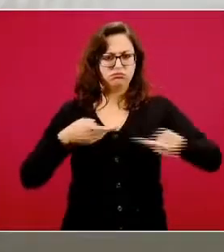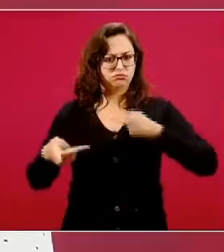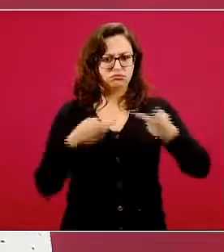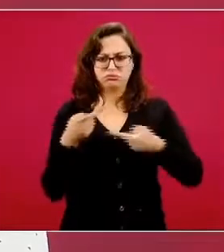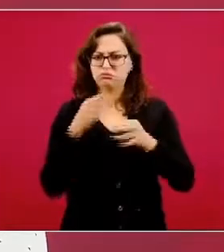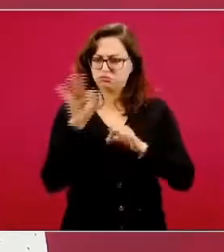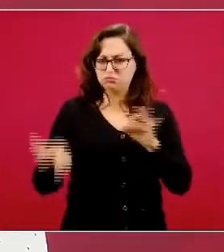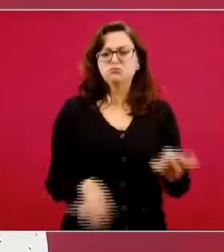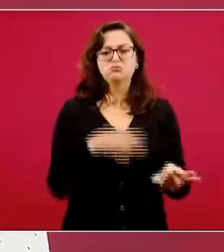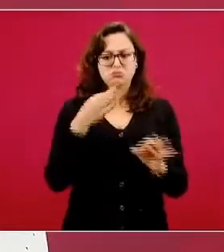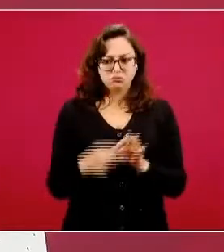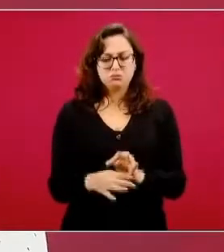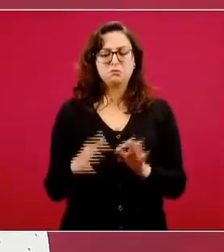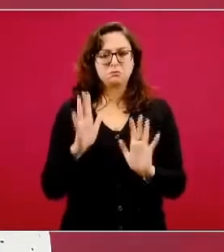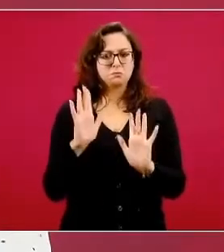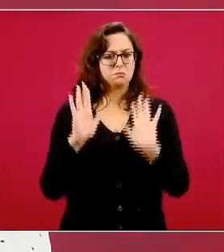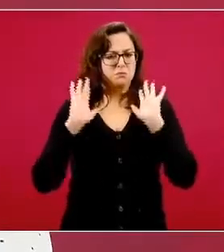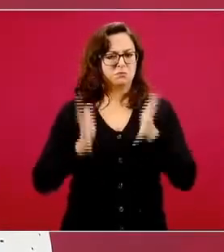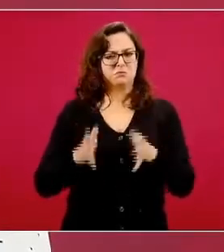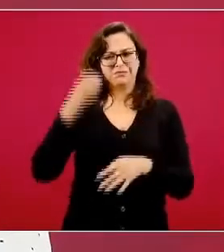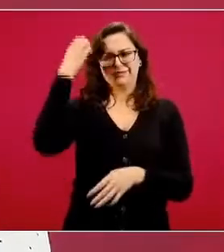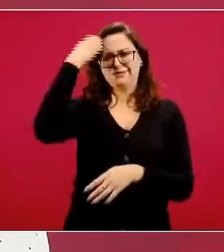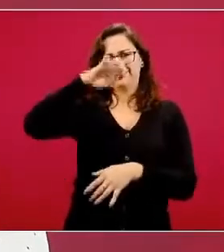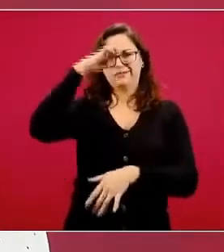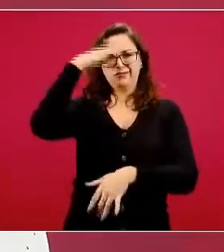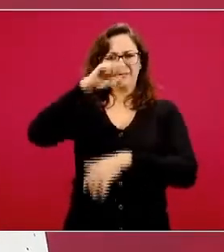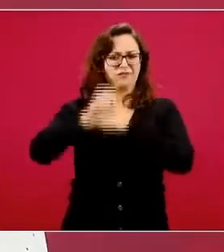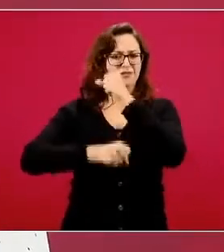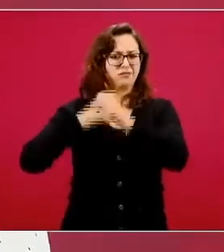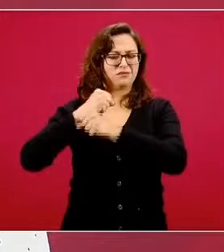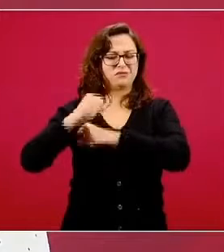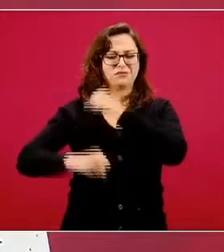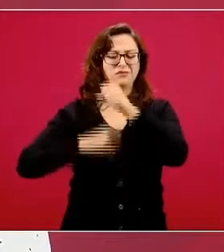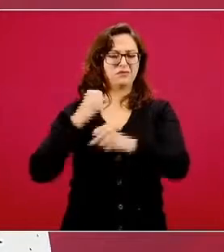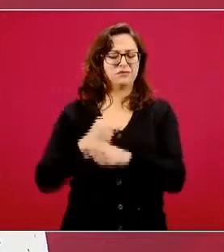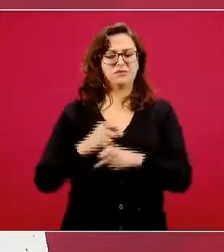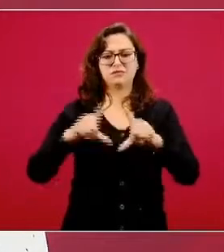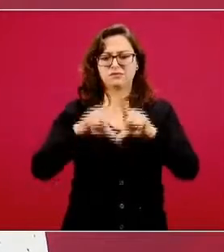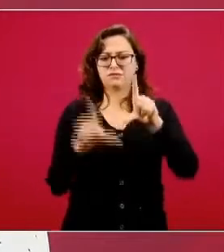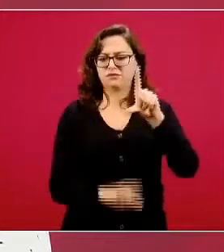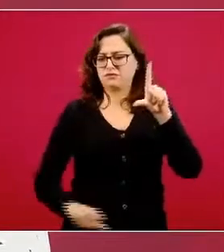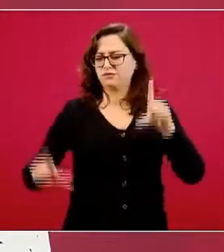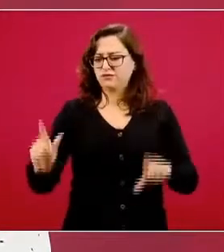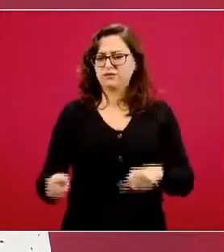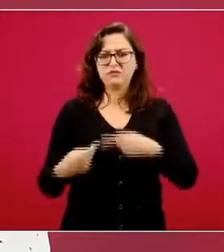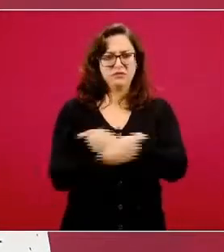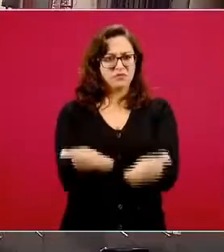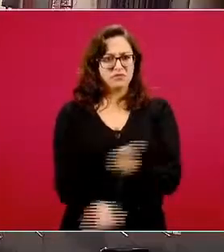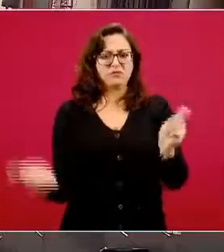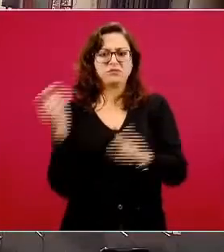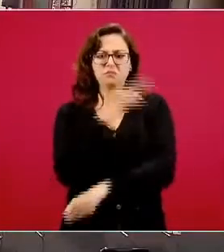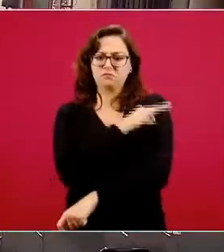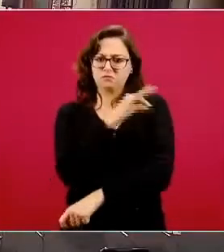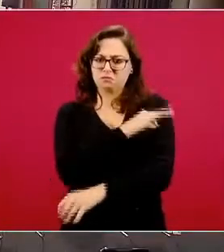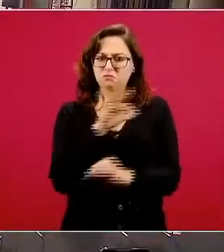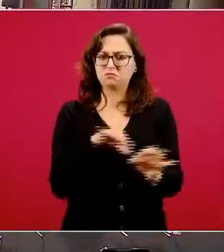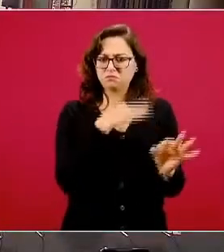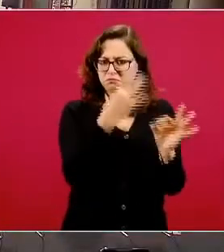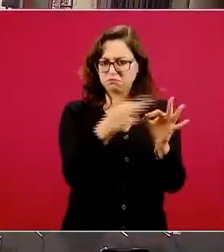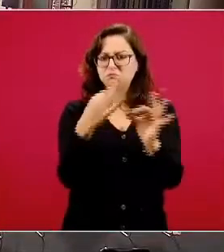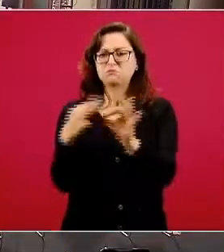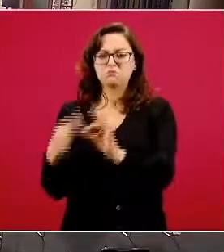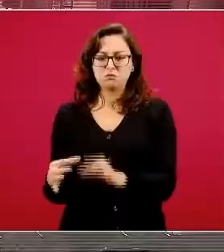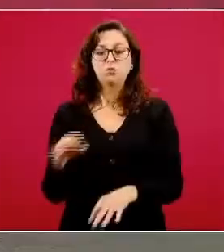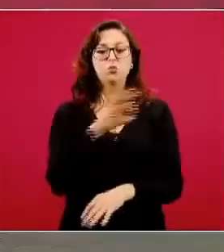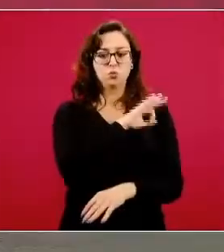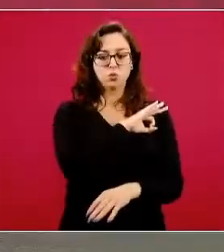una muy buena experiencia en todo el Sistema Nacional de Salud para la distribución correcta de las